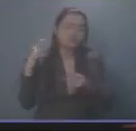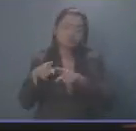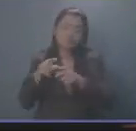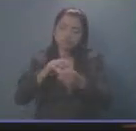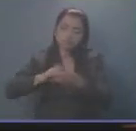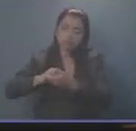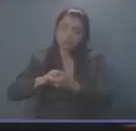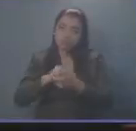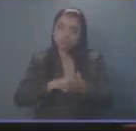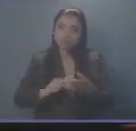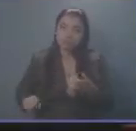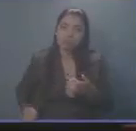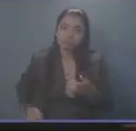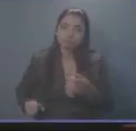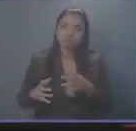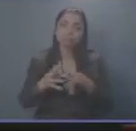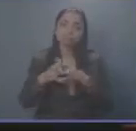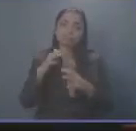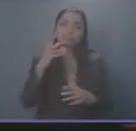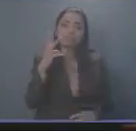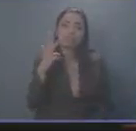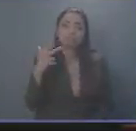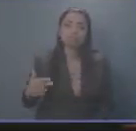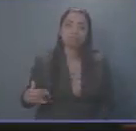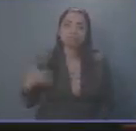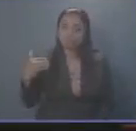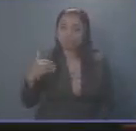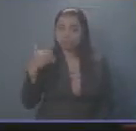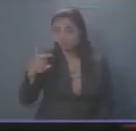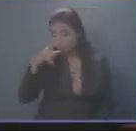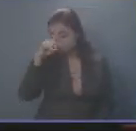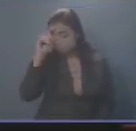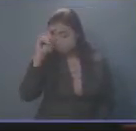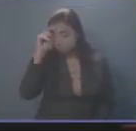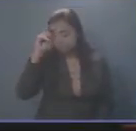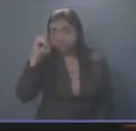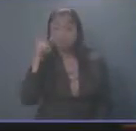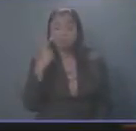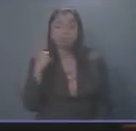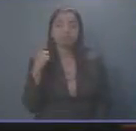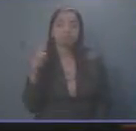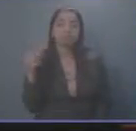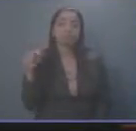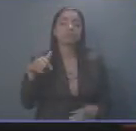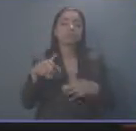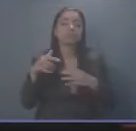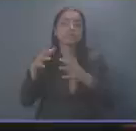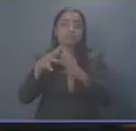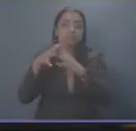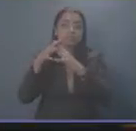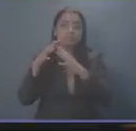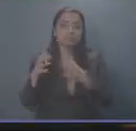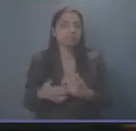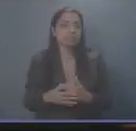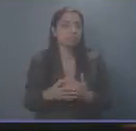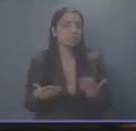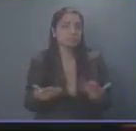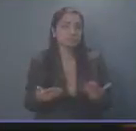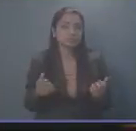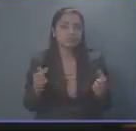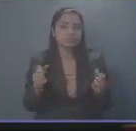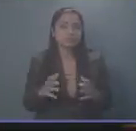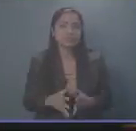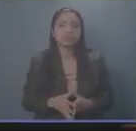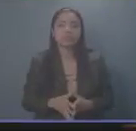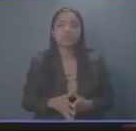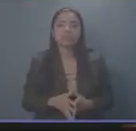Unidos. Después de cerca de 3 años de trabajo, después de que congresistas y senadores norteamericanos ni siquiera conocían